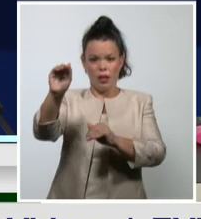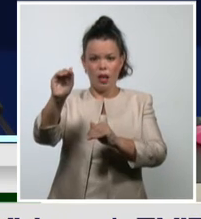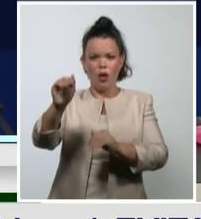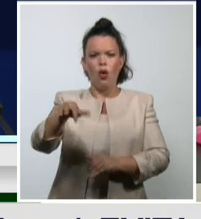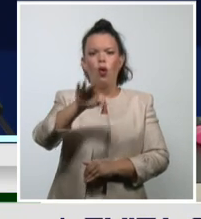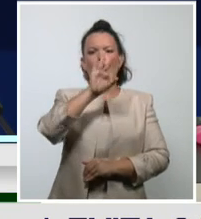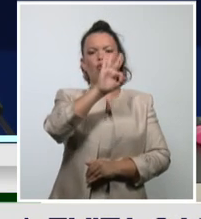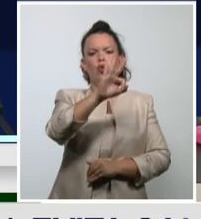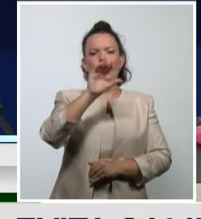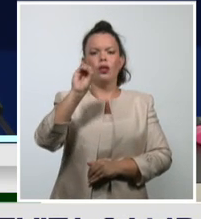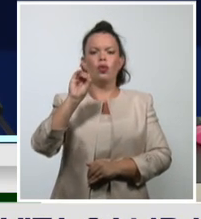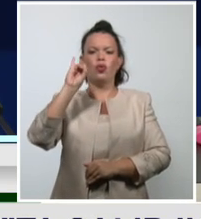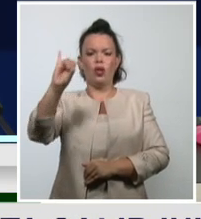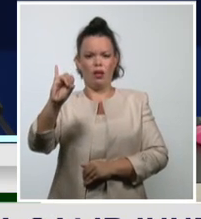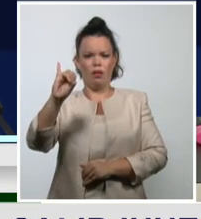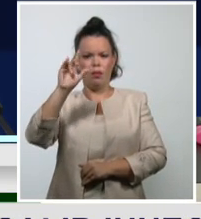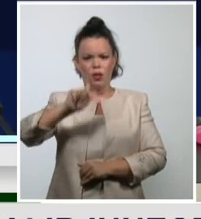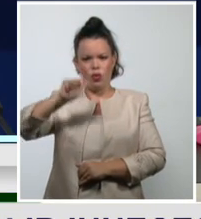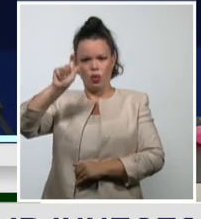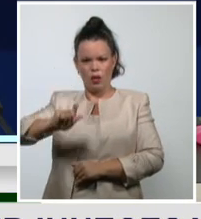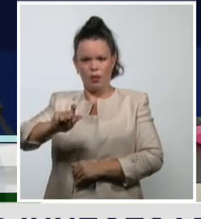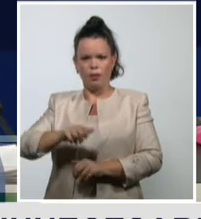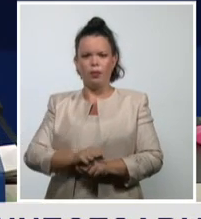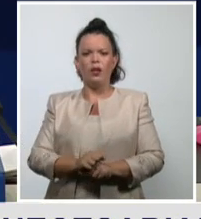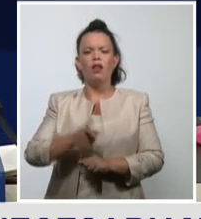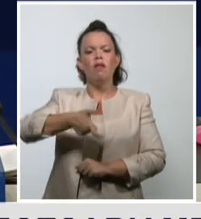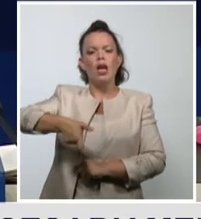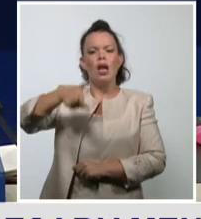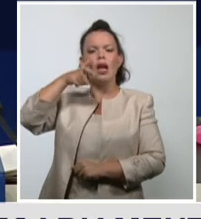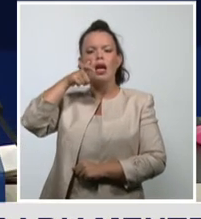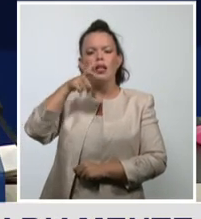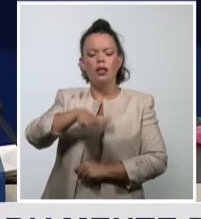806. Vigilancia en la atención primaria de salud